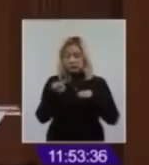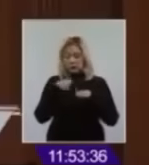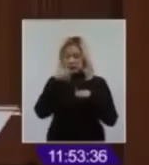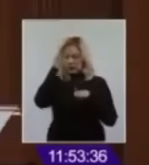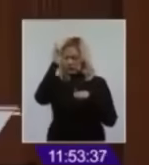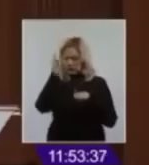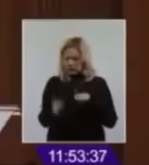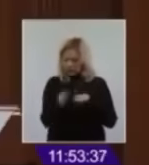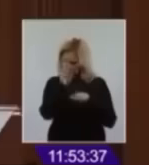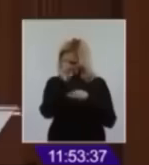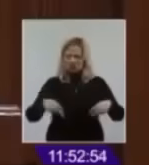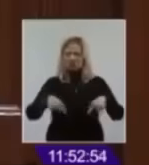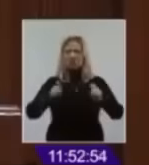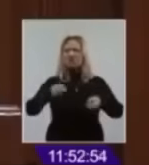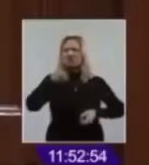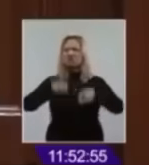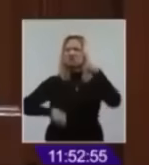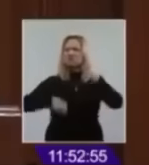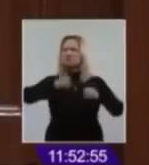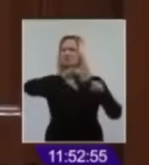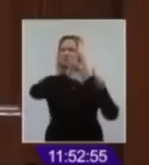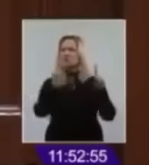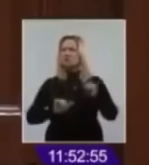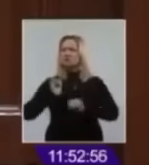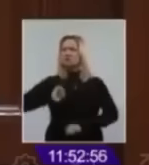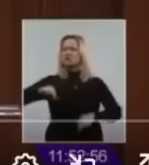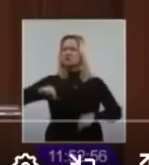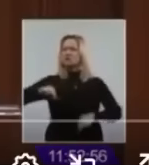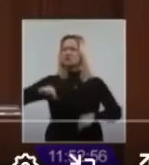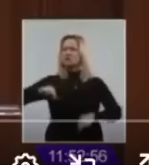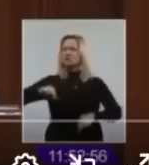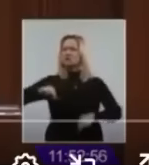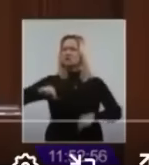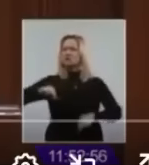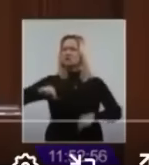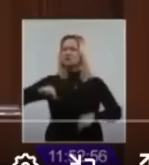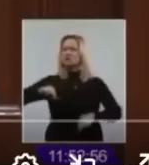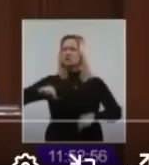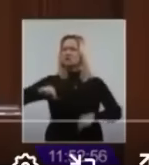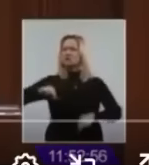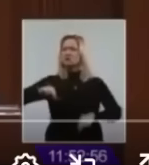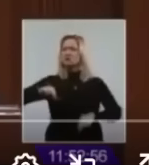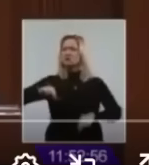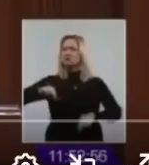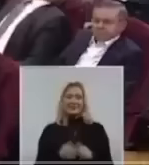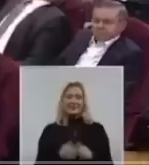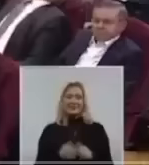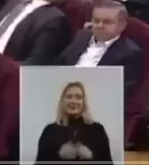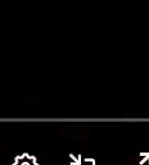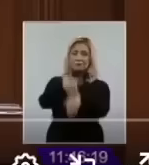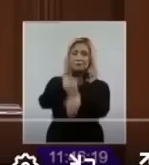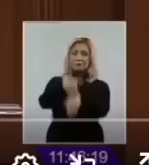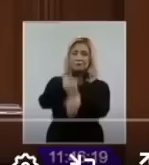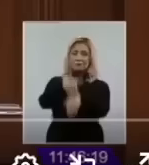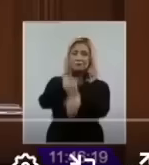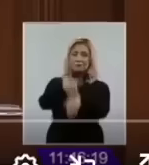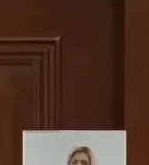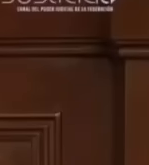responsabilidad que merece. Quien crea que puede ridiculizarme. Pero no solo mencionó eso,